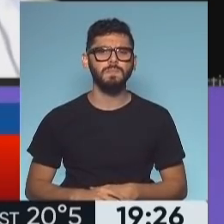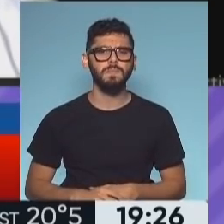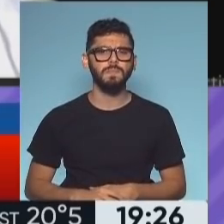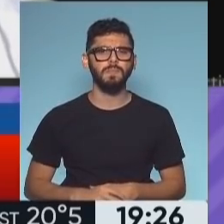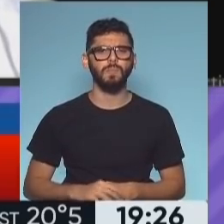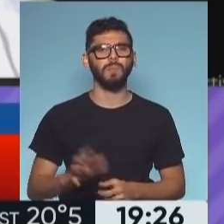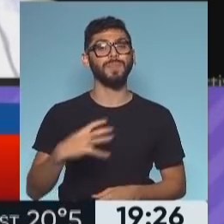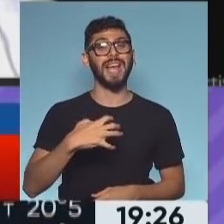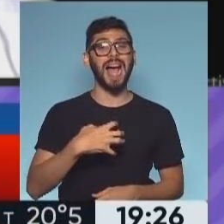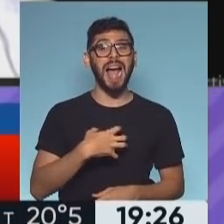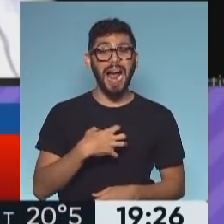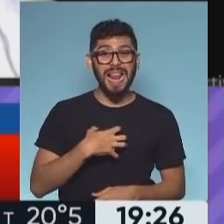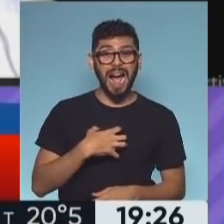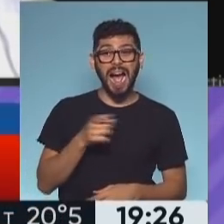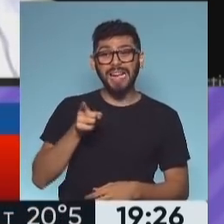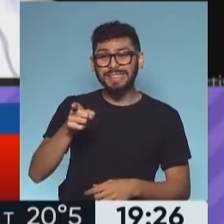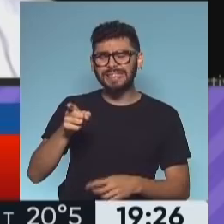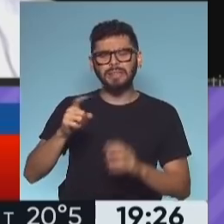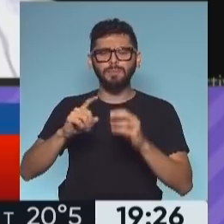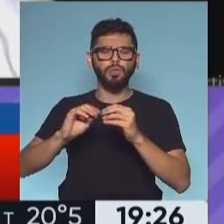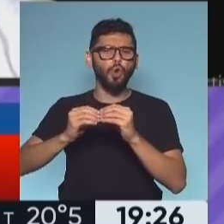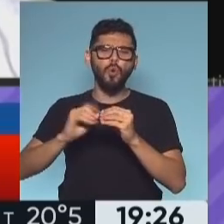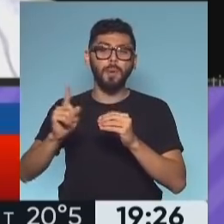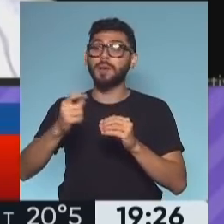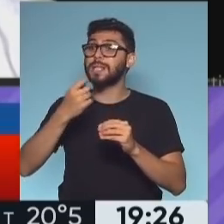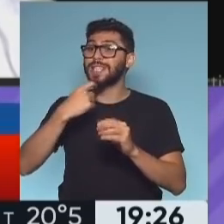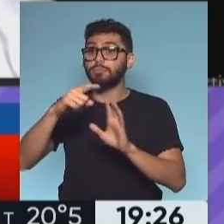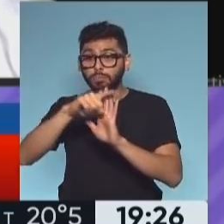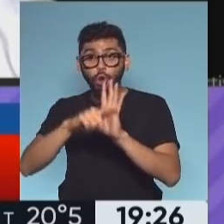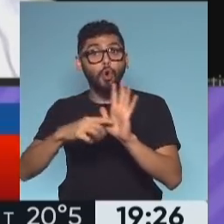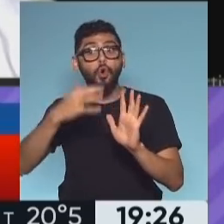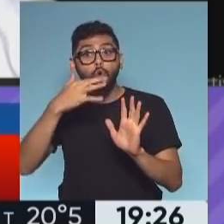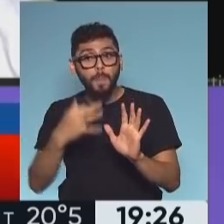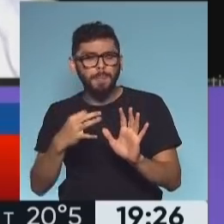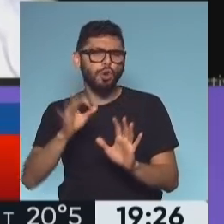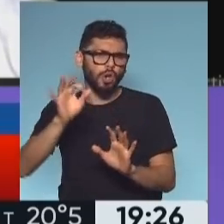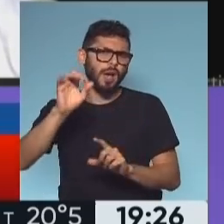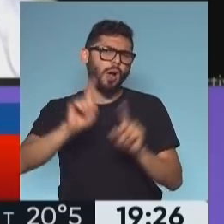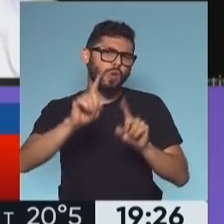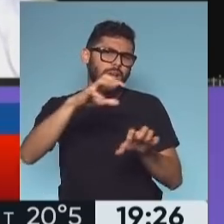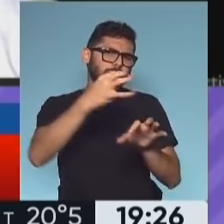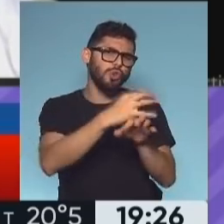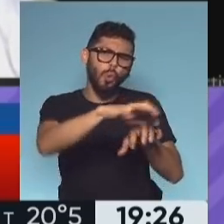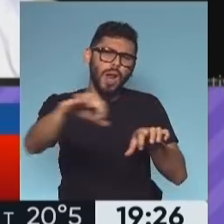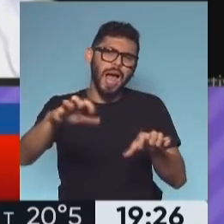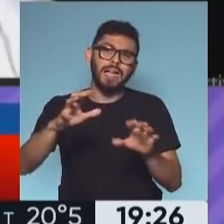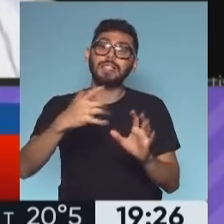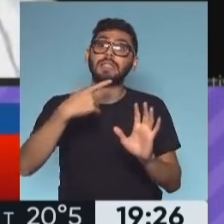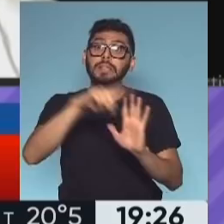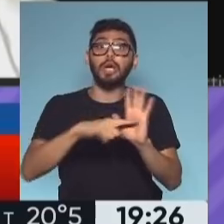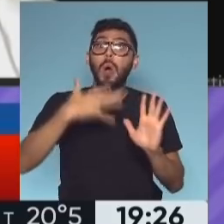Las clases en sí mismas no son un problema, sobre todo si se respetan los protocolos. Yo sé que hay muchas escuelas donde esto es muy difícil de